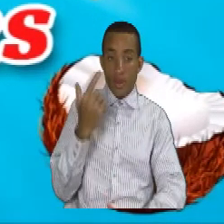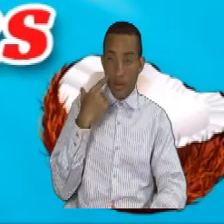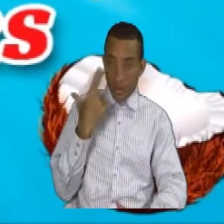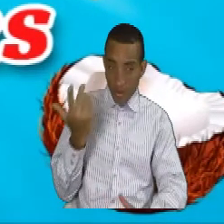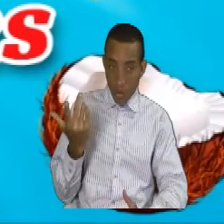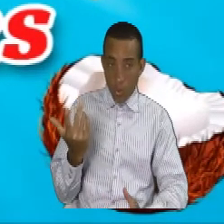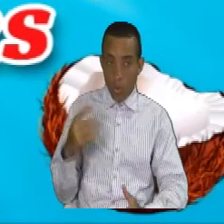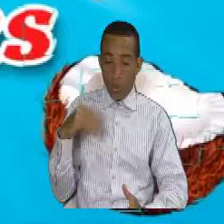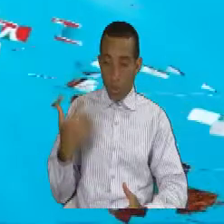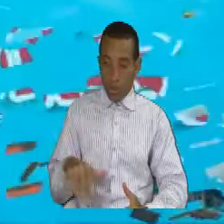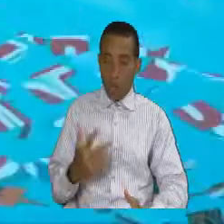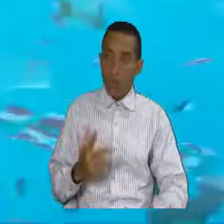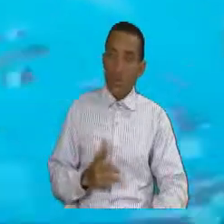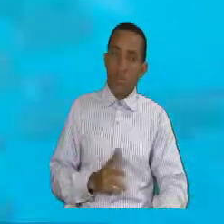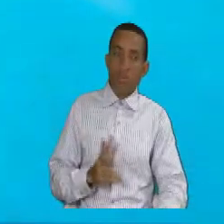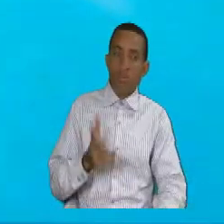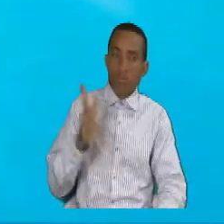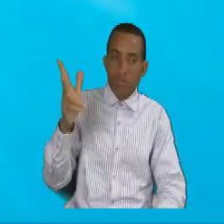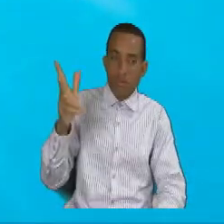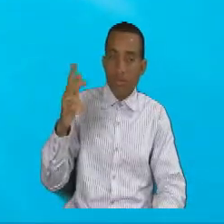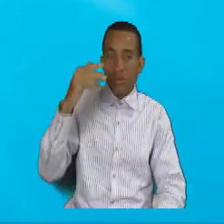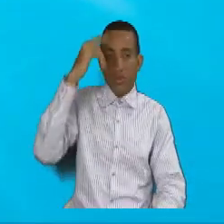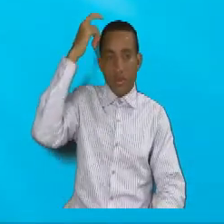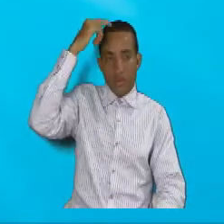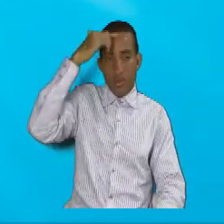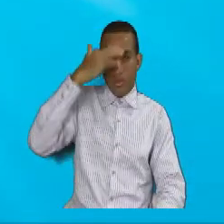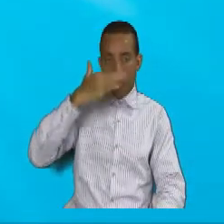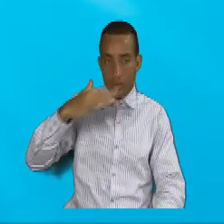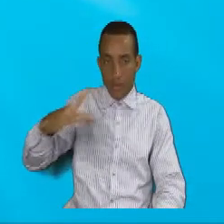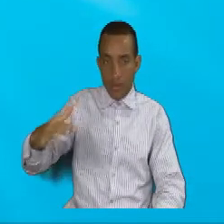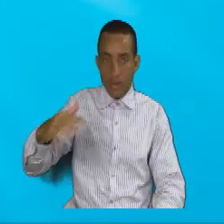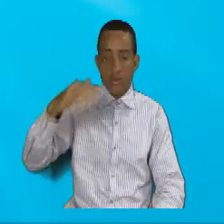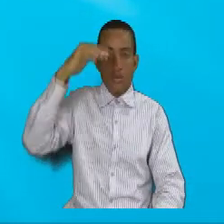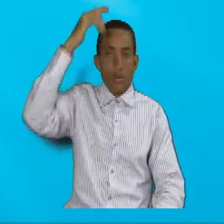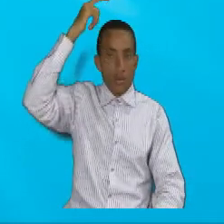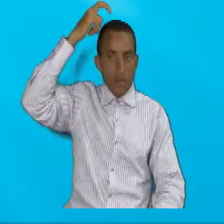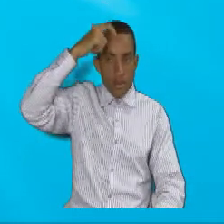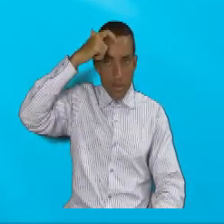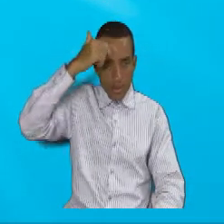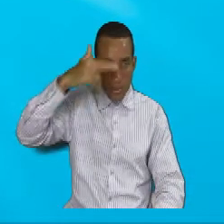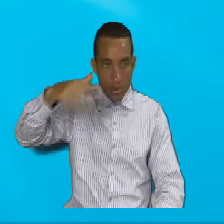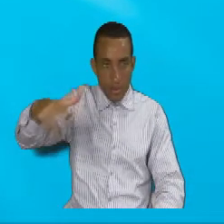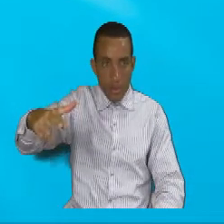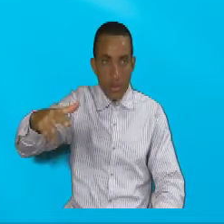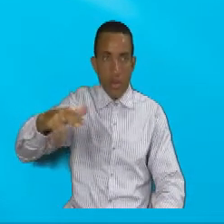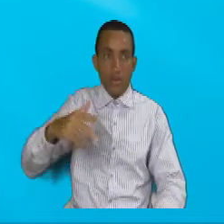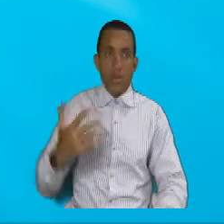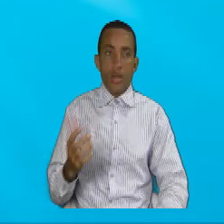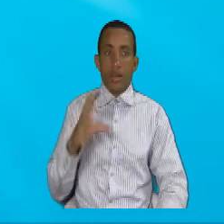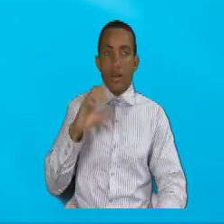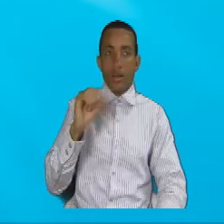Tours trae para ti. Santa Marta, Cartagena, Cabo de la Vela,